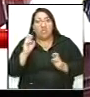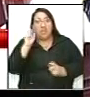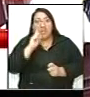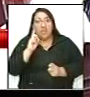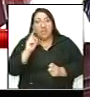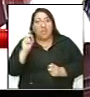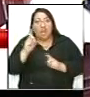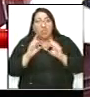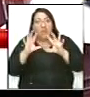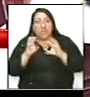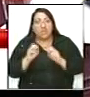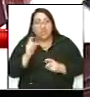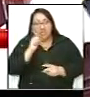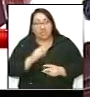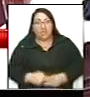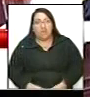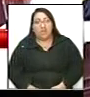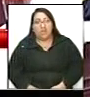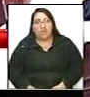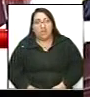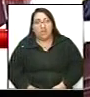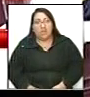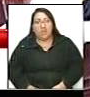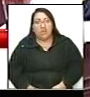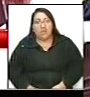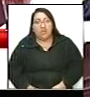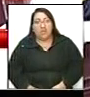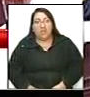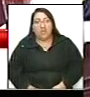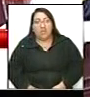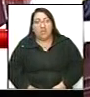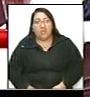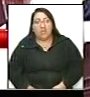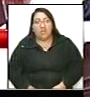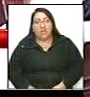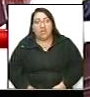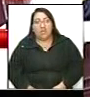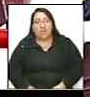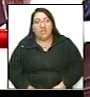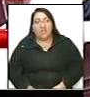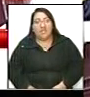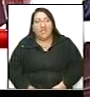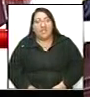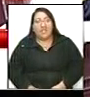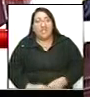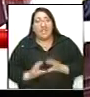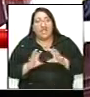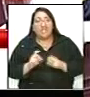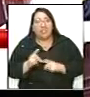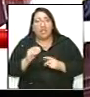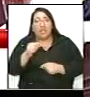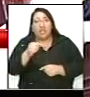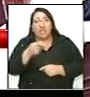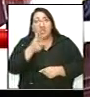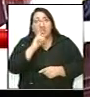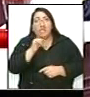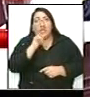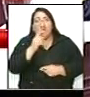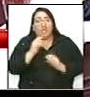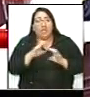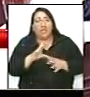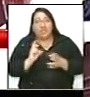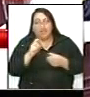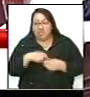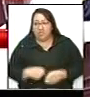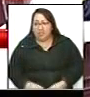ha preocupado, que fuera de la broma, a mí me ha sorprendido la preocupación del examen toxicológico. Yo le diría, si están pensando en alguien que le avise que dejen de consumir para ver si quieren